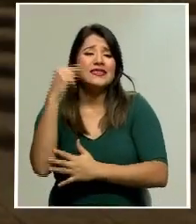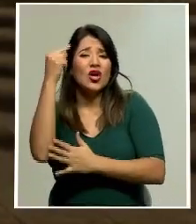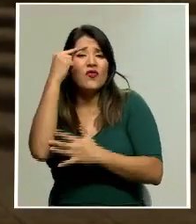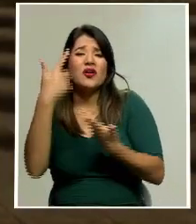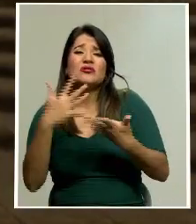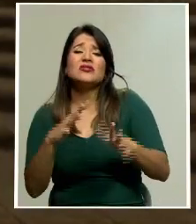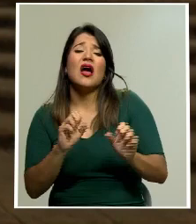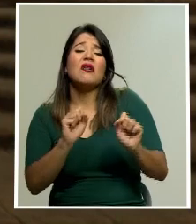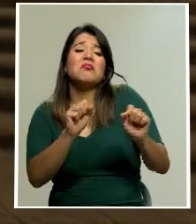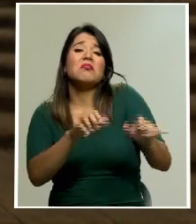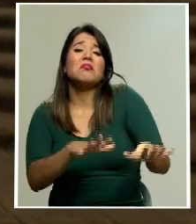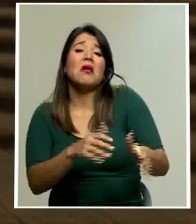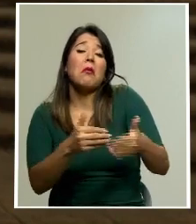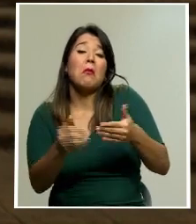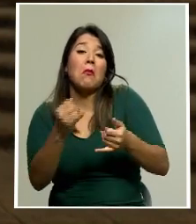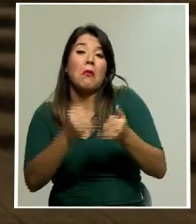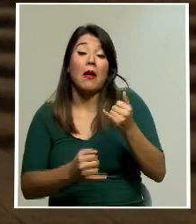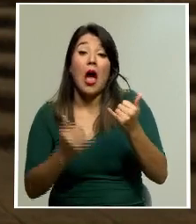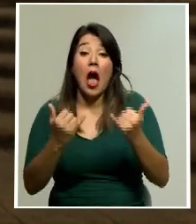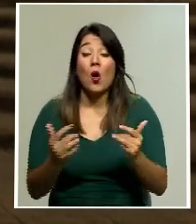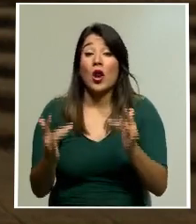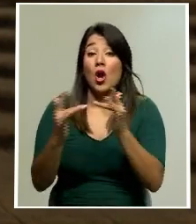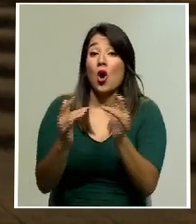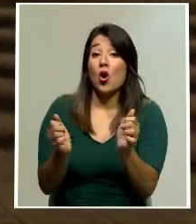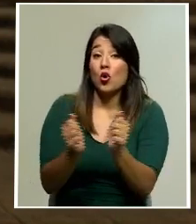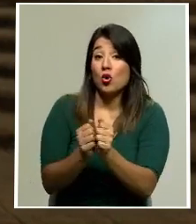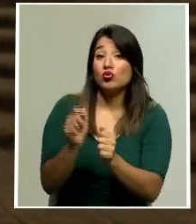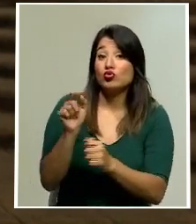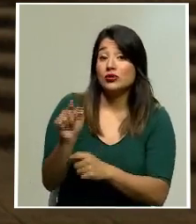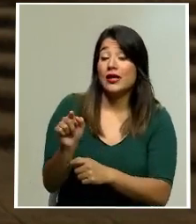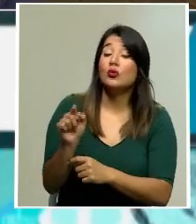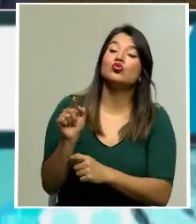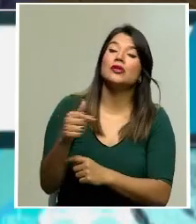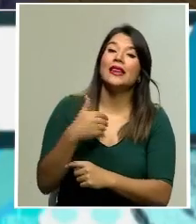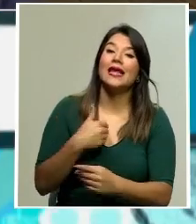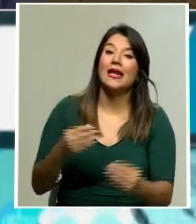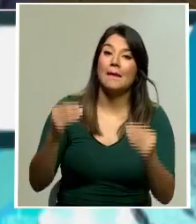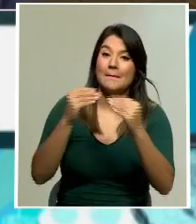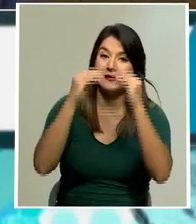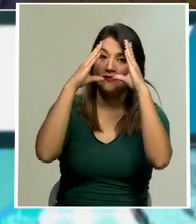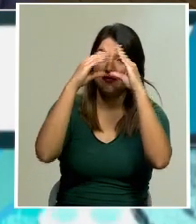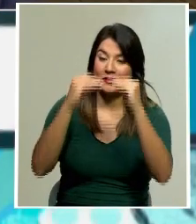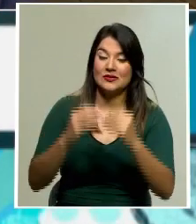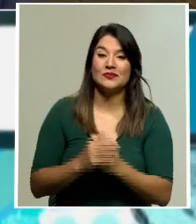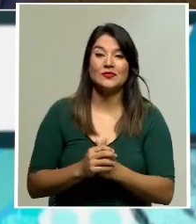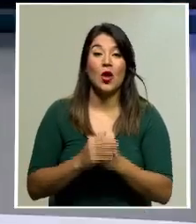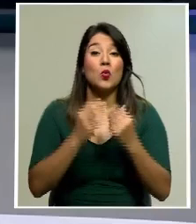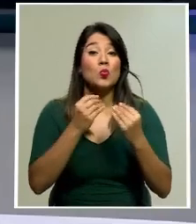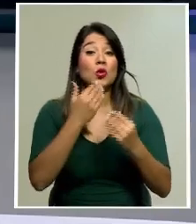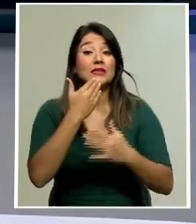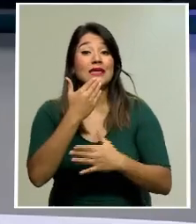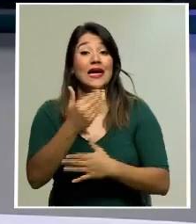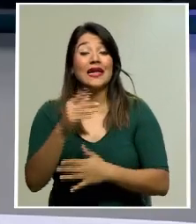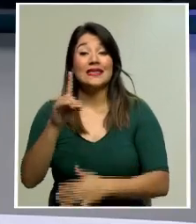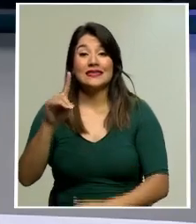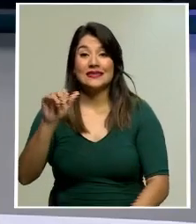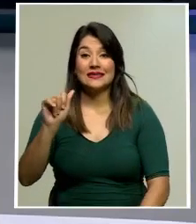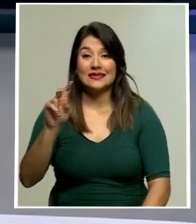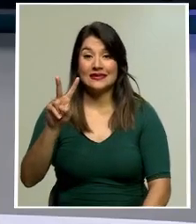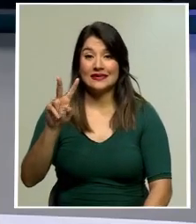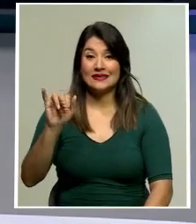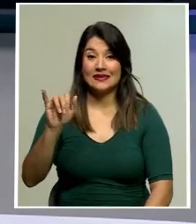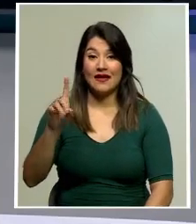esta información vamos a regresar al set principal de Costa Rica Noticias, donde hay muchísimo más. Muchísimas gracias, David, por la